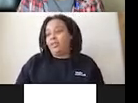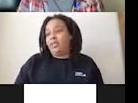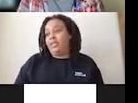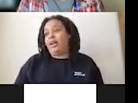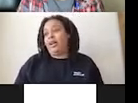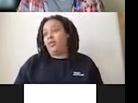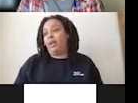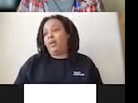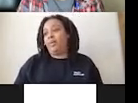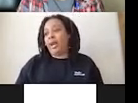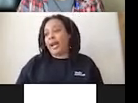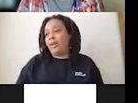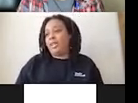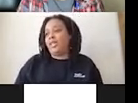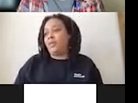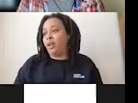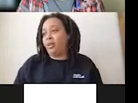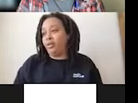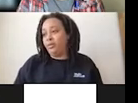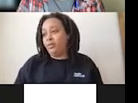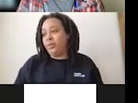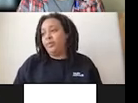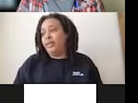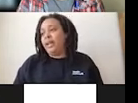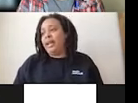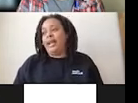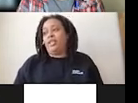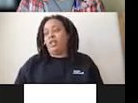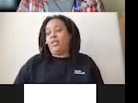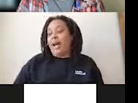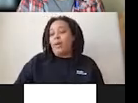y me encantaría que respondiéramos